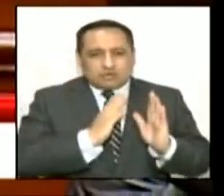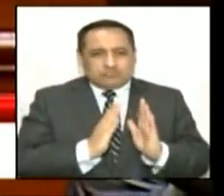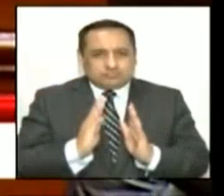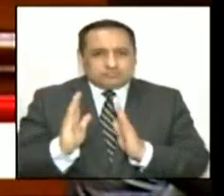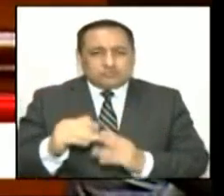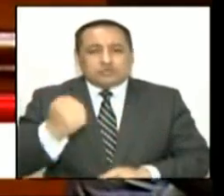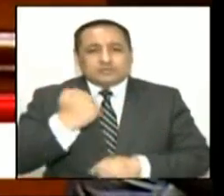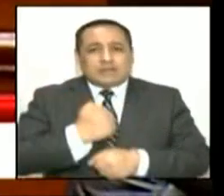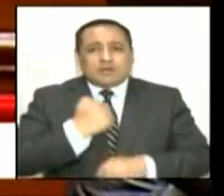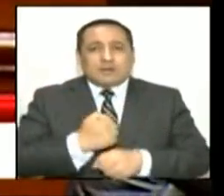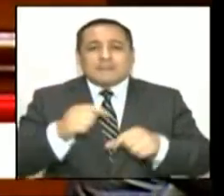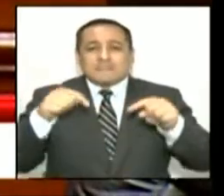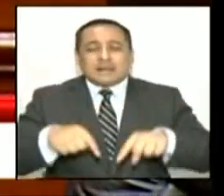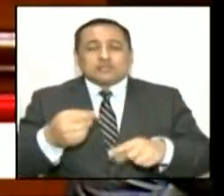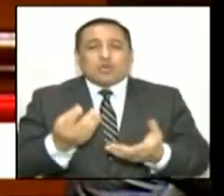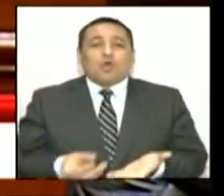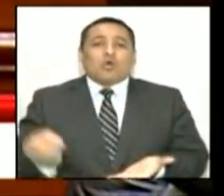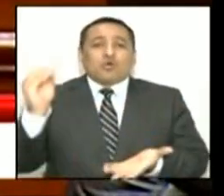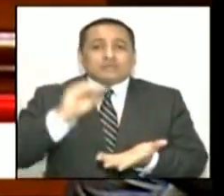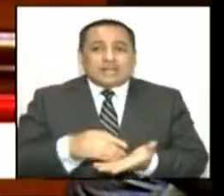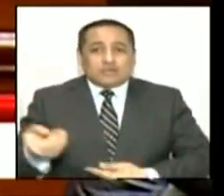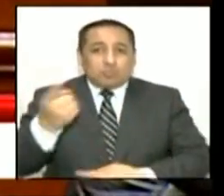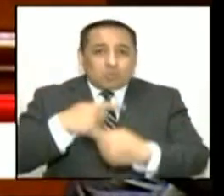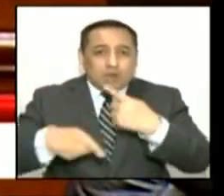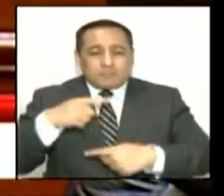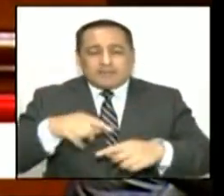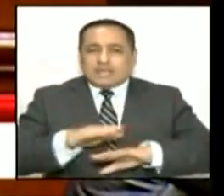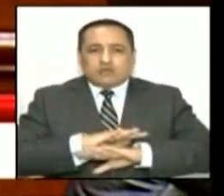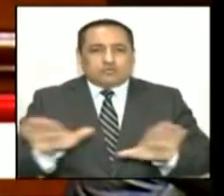acciones para que esto no vuelva a suceder.